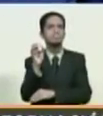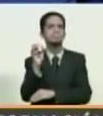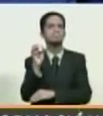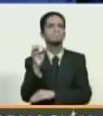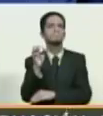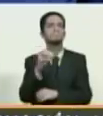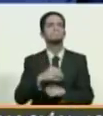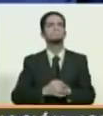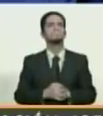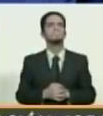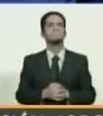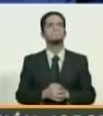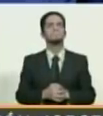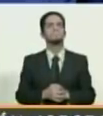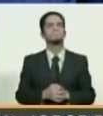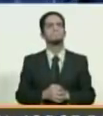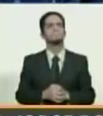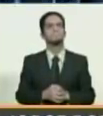e internacionales. Adelante.